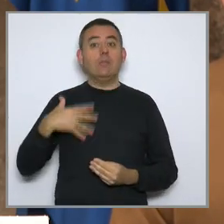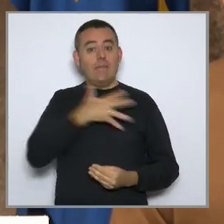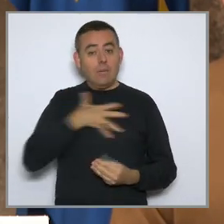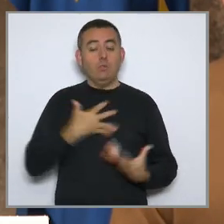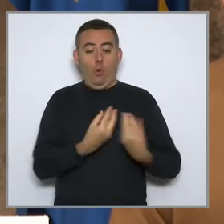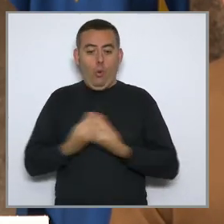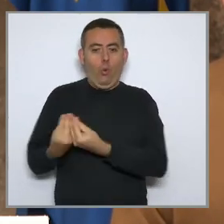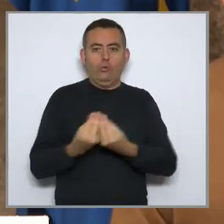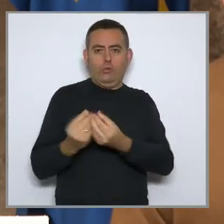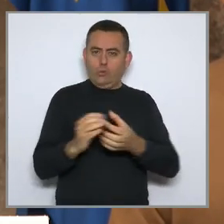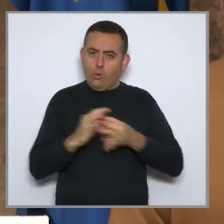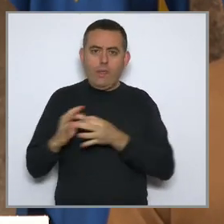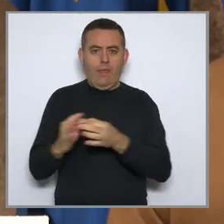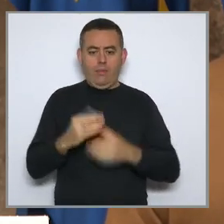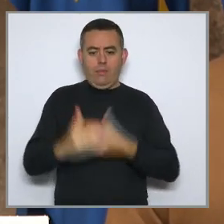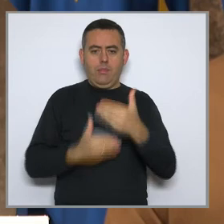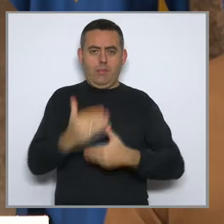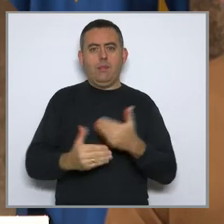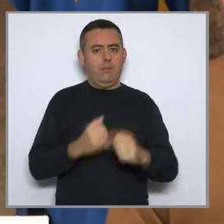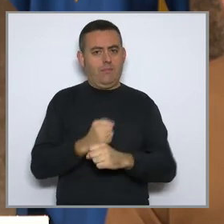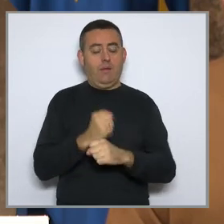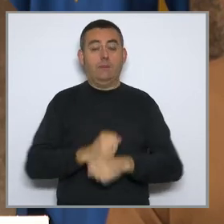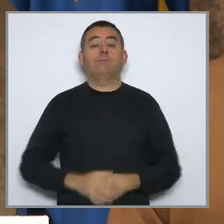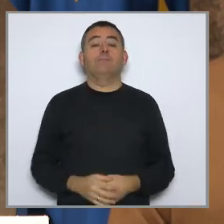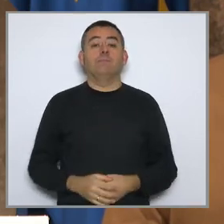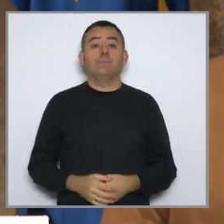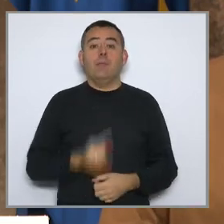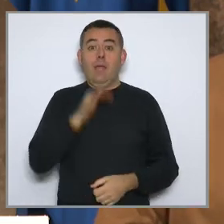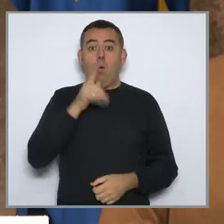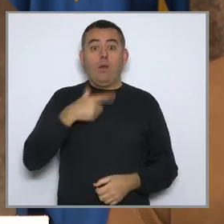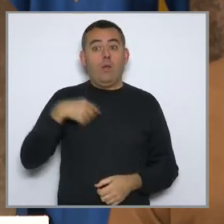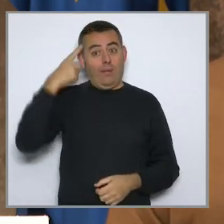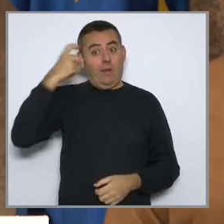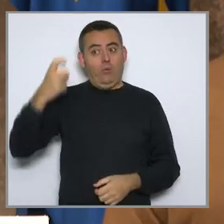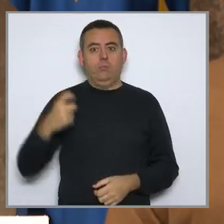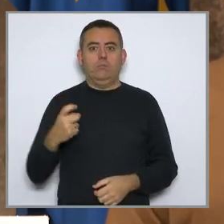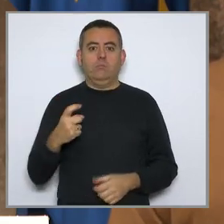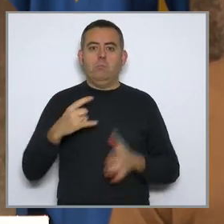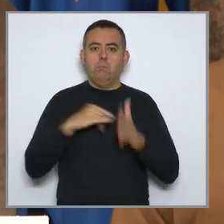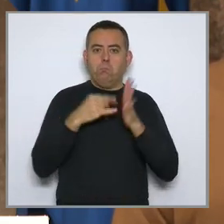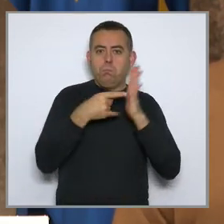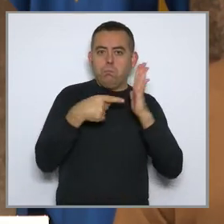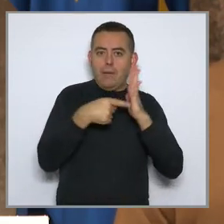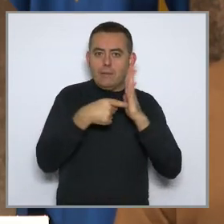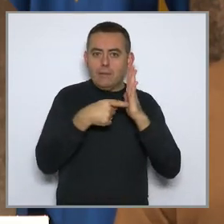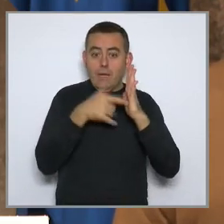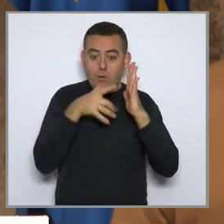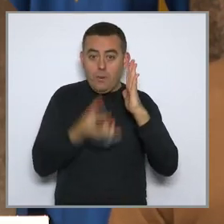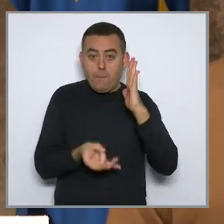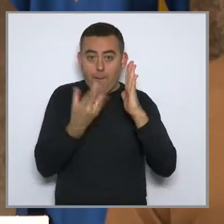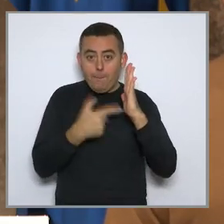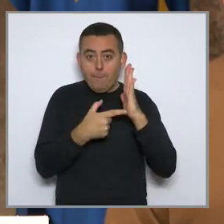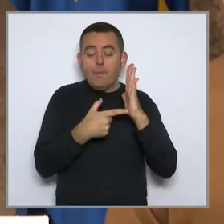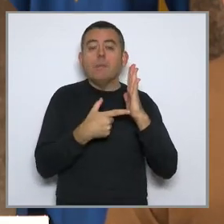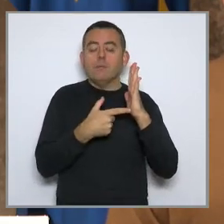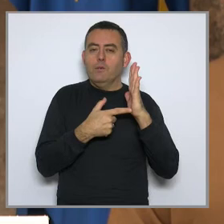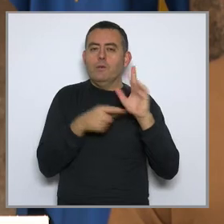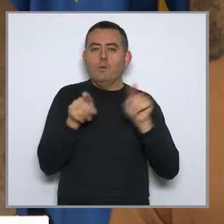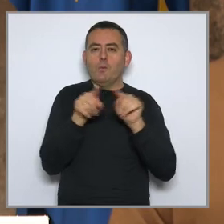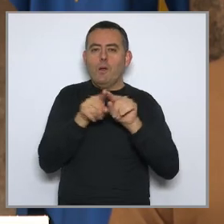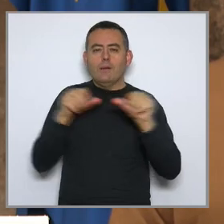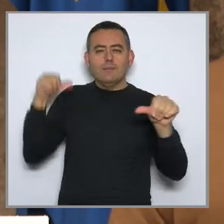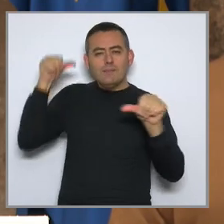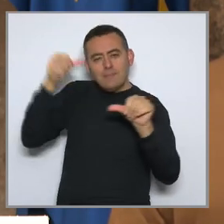creo que este acuerdo, este plan, responde a esa filosofía y a esa voluntad de dar continuidad